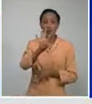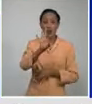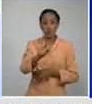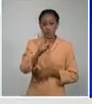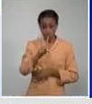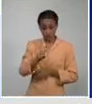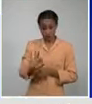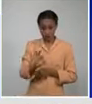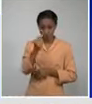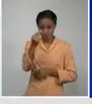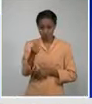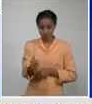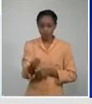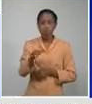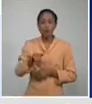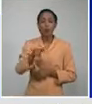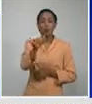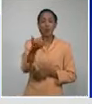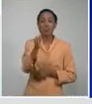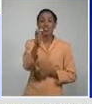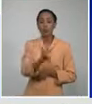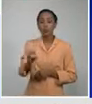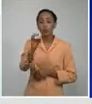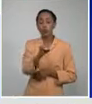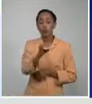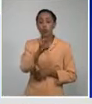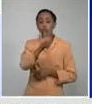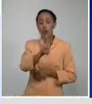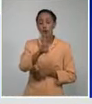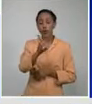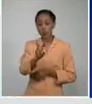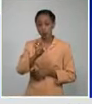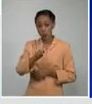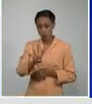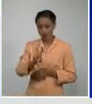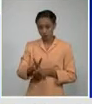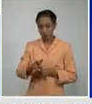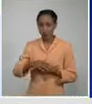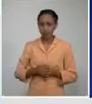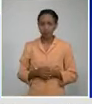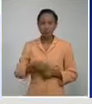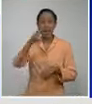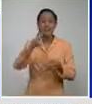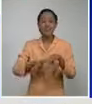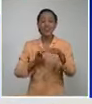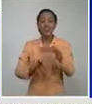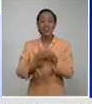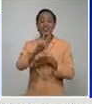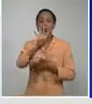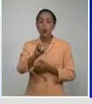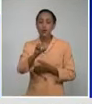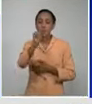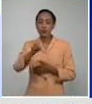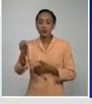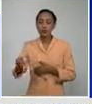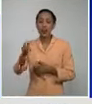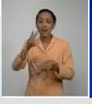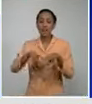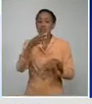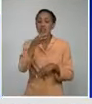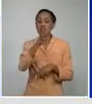uno, Boyeros y 10 de octubre con 42 cada uno, Habana del Este 40, Habana Vieja 38,